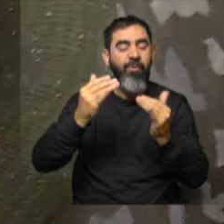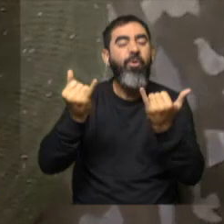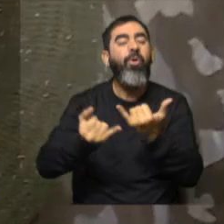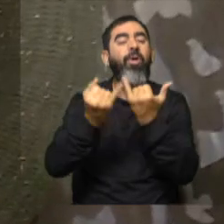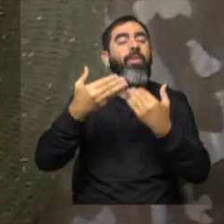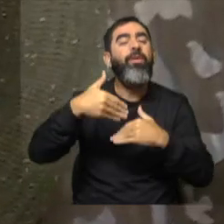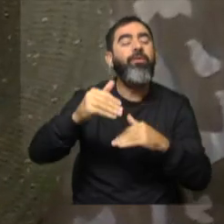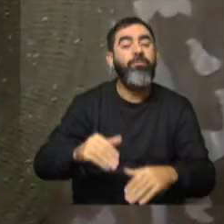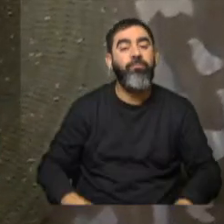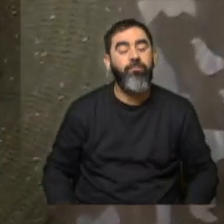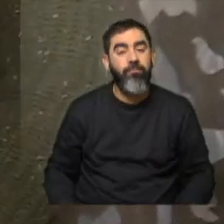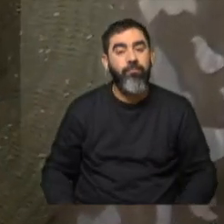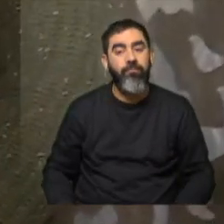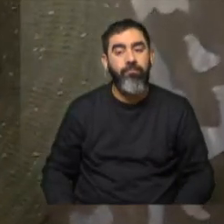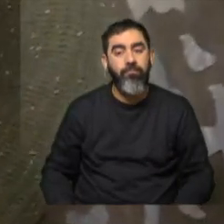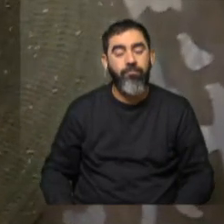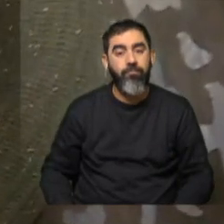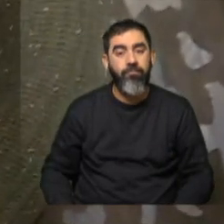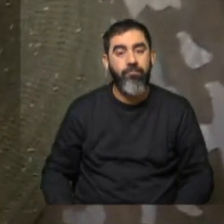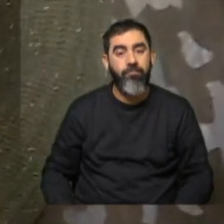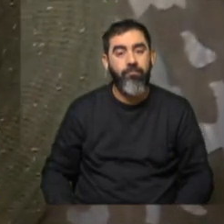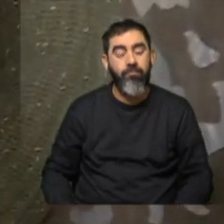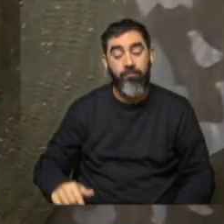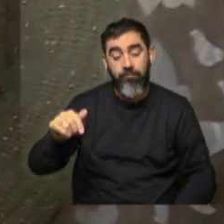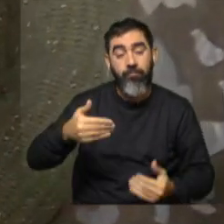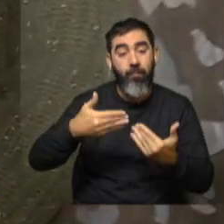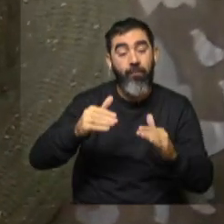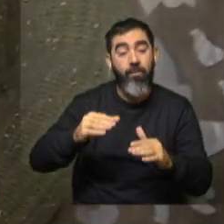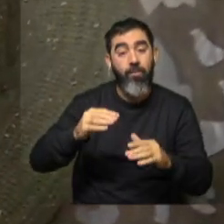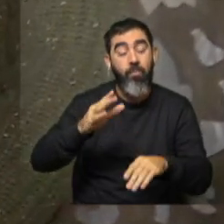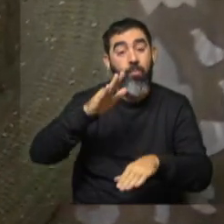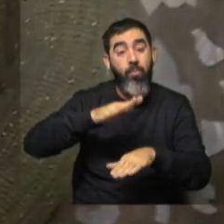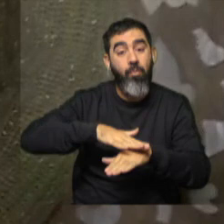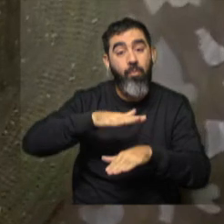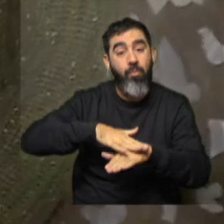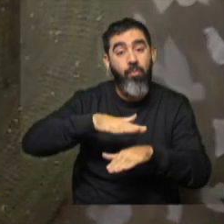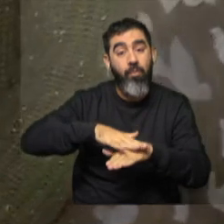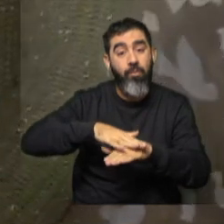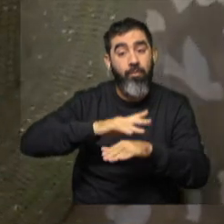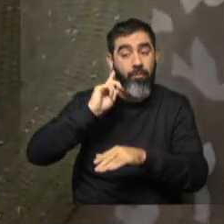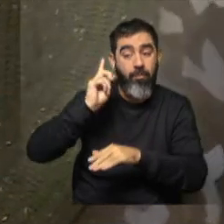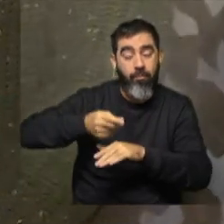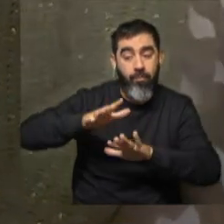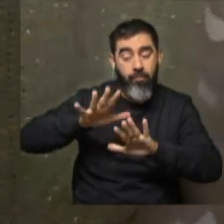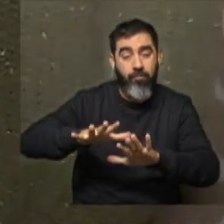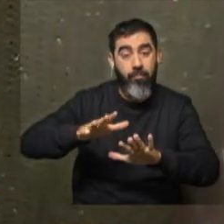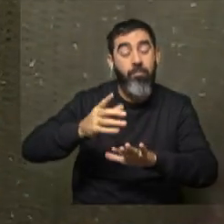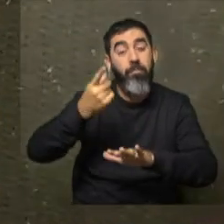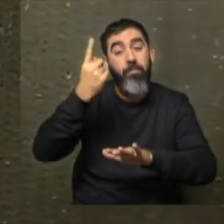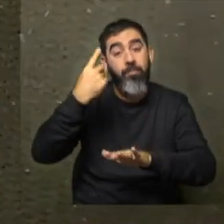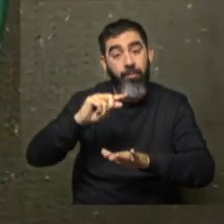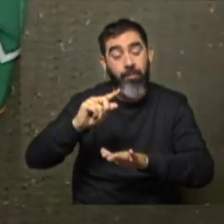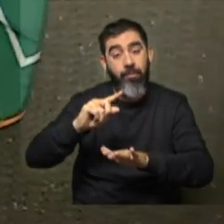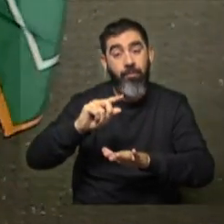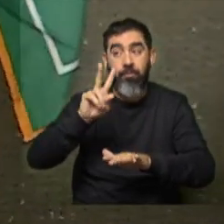días? ¿Cuándo se puede visitar? ¿De qué forma? Este sitio está abierto desde el momento en que se determinó que era sitio. El tema es que,